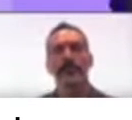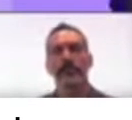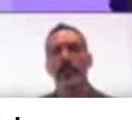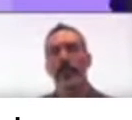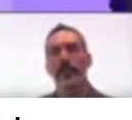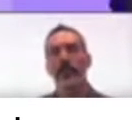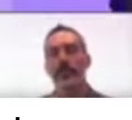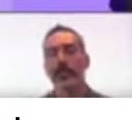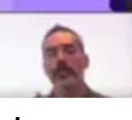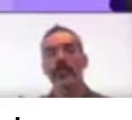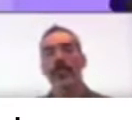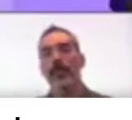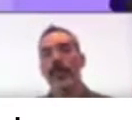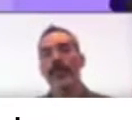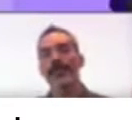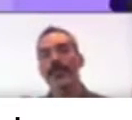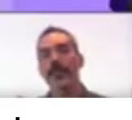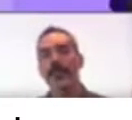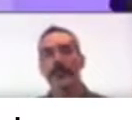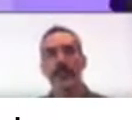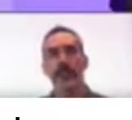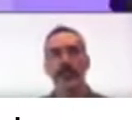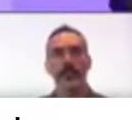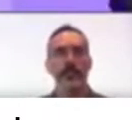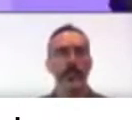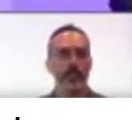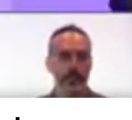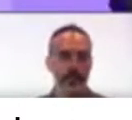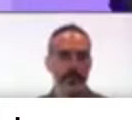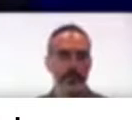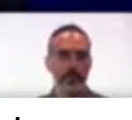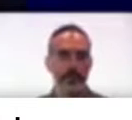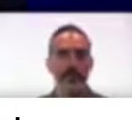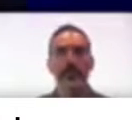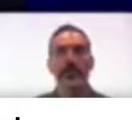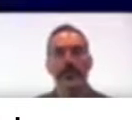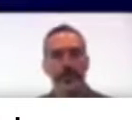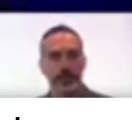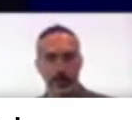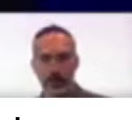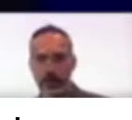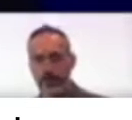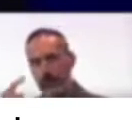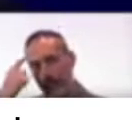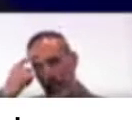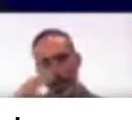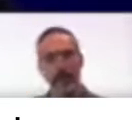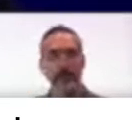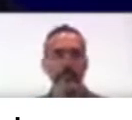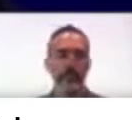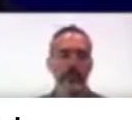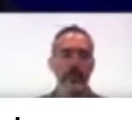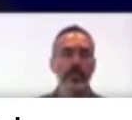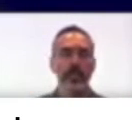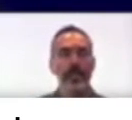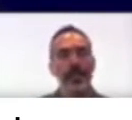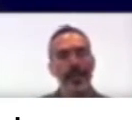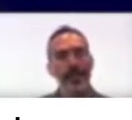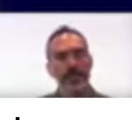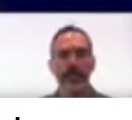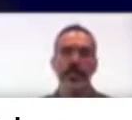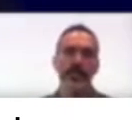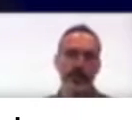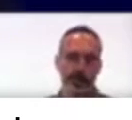que nos va a permitir hacer 150 calles más con las que seguiremos corrigiendo las vialidades de nuestra